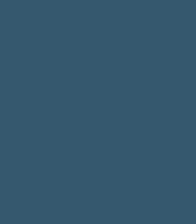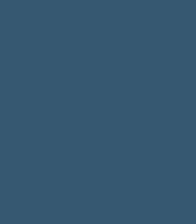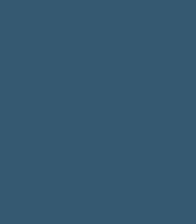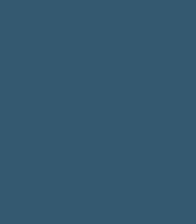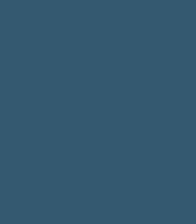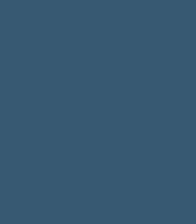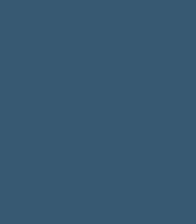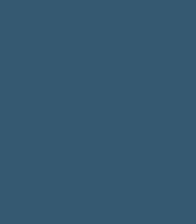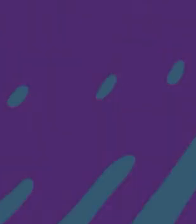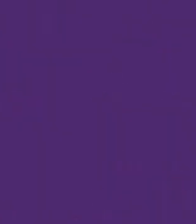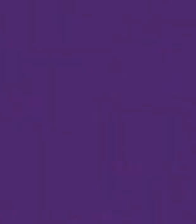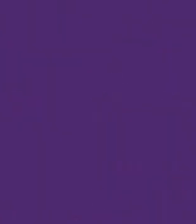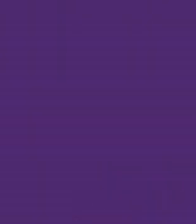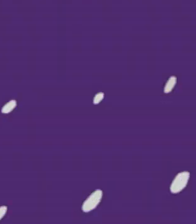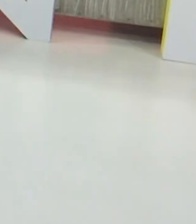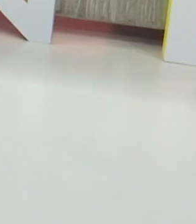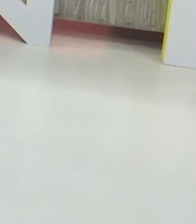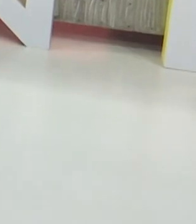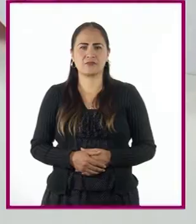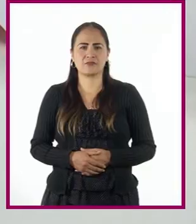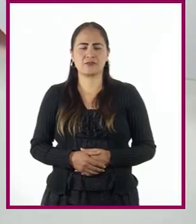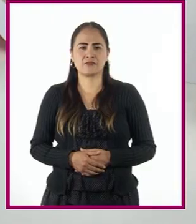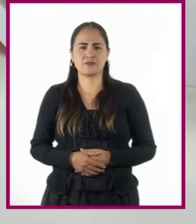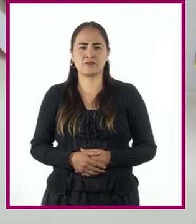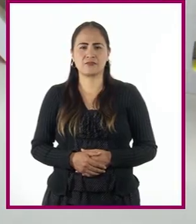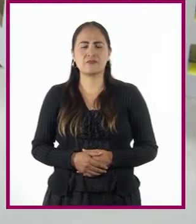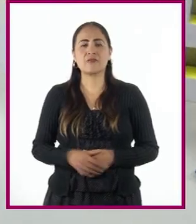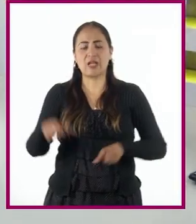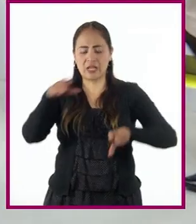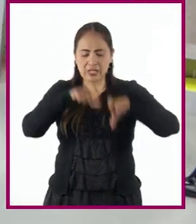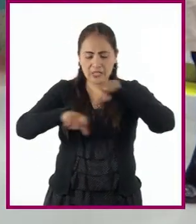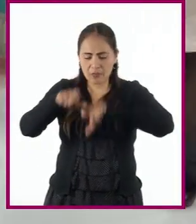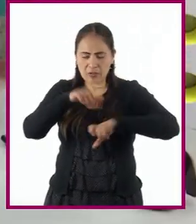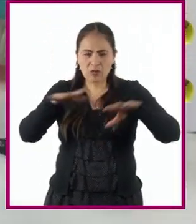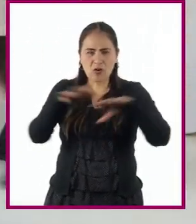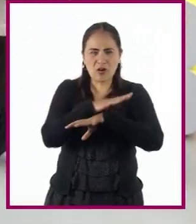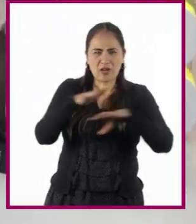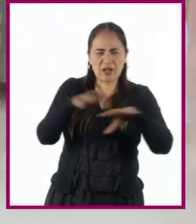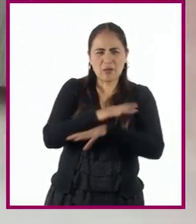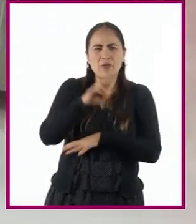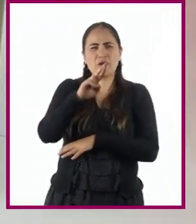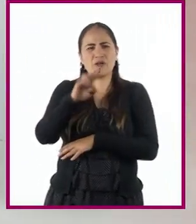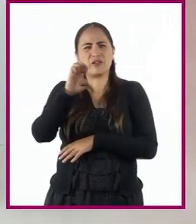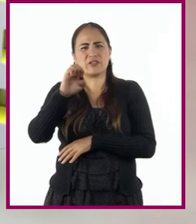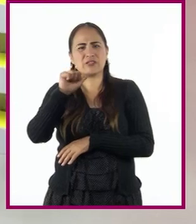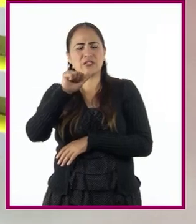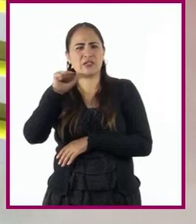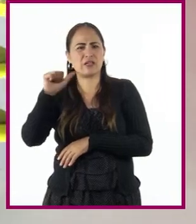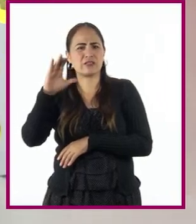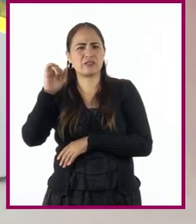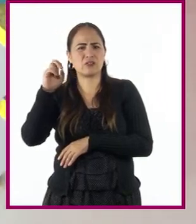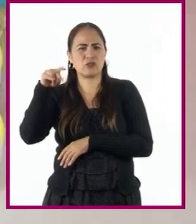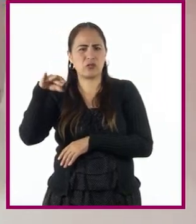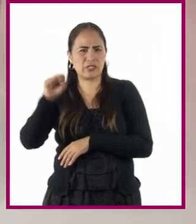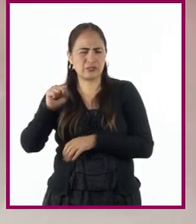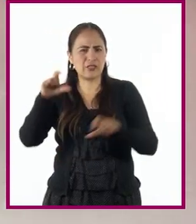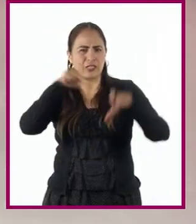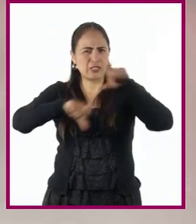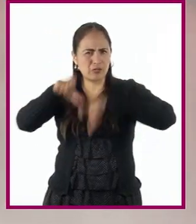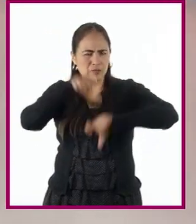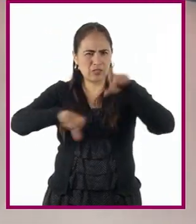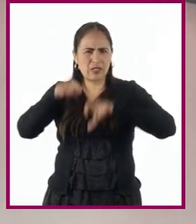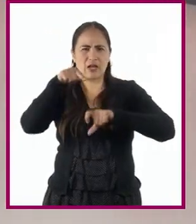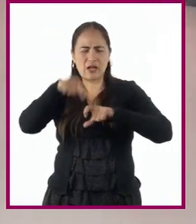sabor dulce y suave. Los cambios químicos denominados reacciones químicas implican la transformación de la estructura